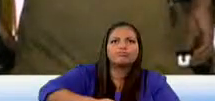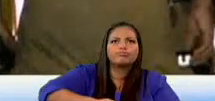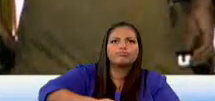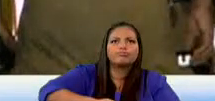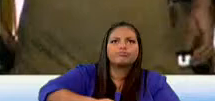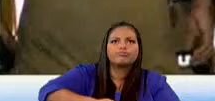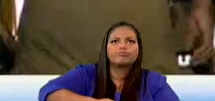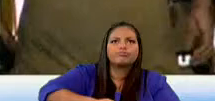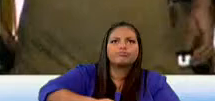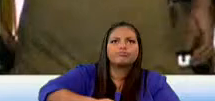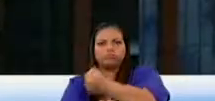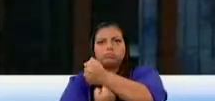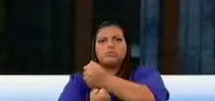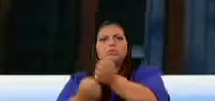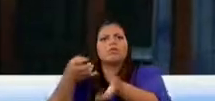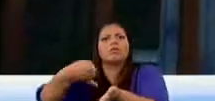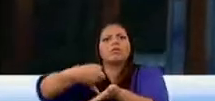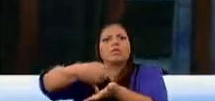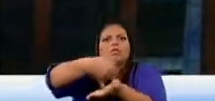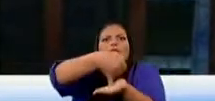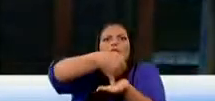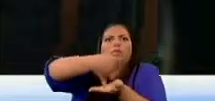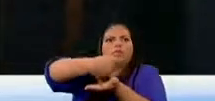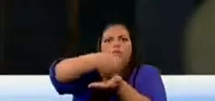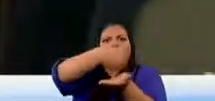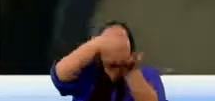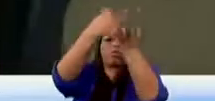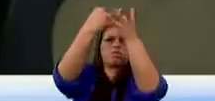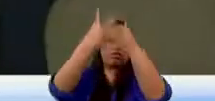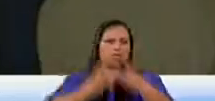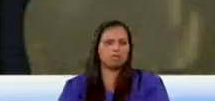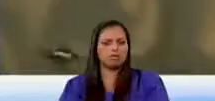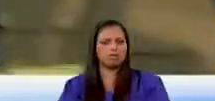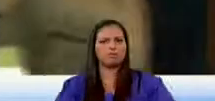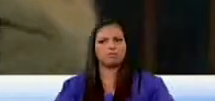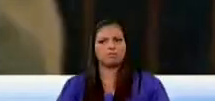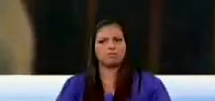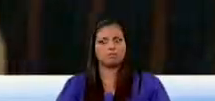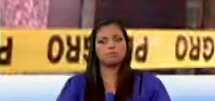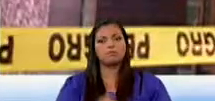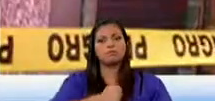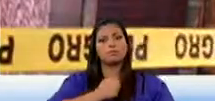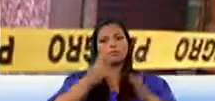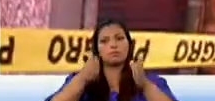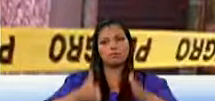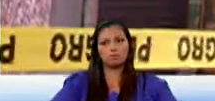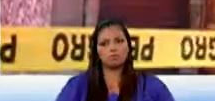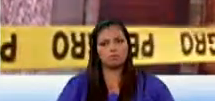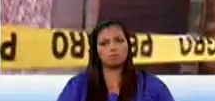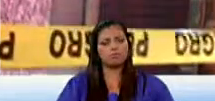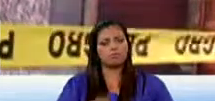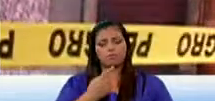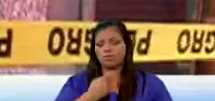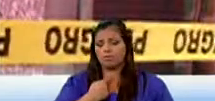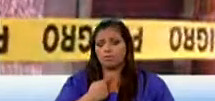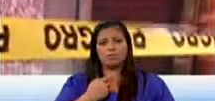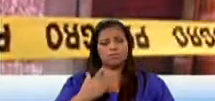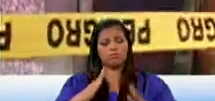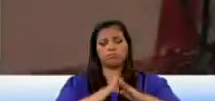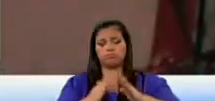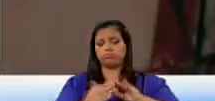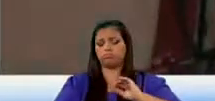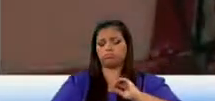bomberos solicitó a los propietarios abandonar la casa, ellos insistieron permanecer allí bajo su